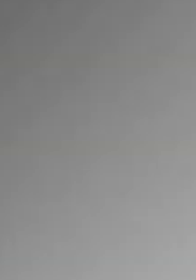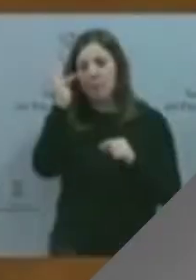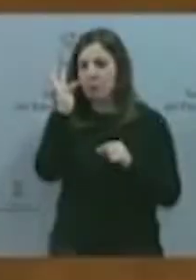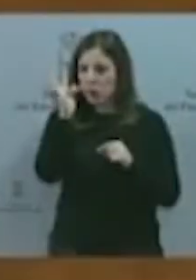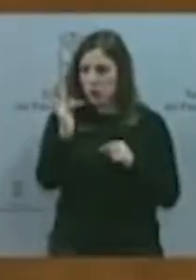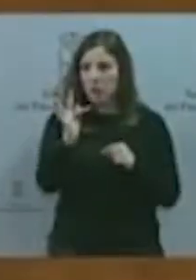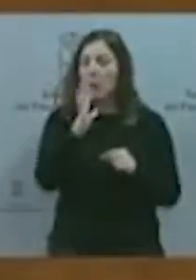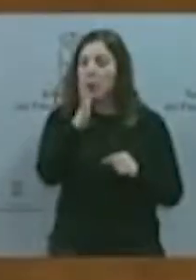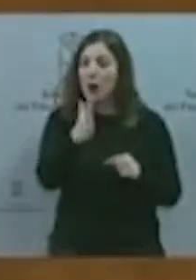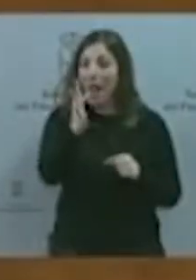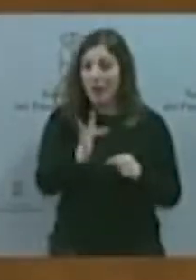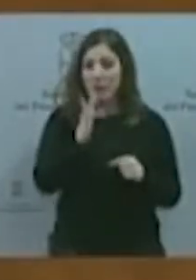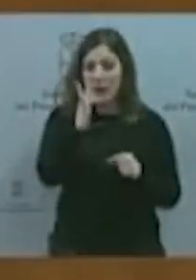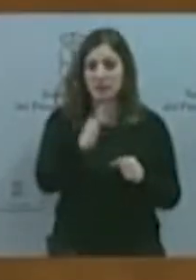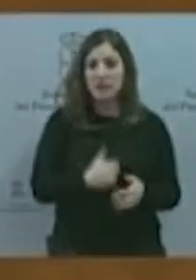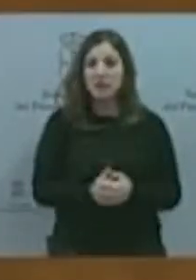Si hubiese más cultura,